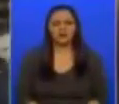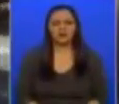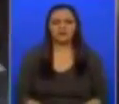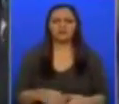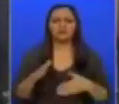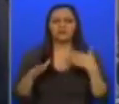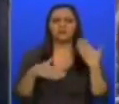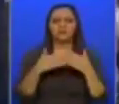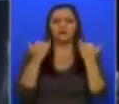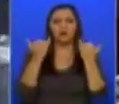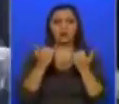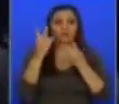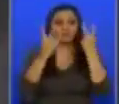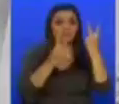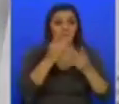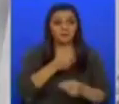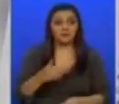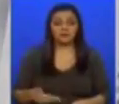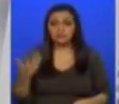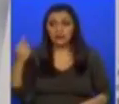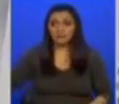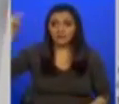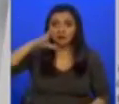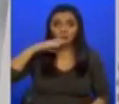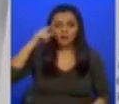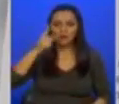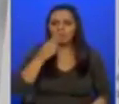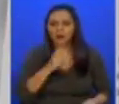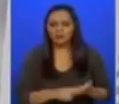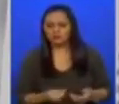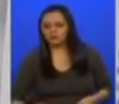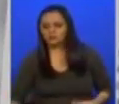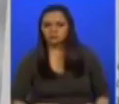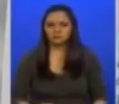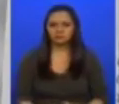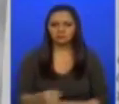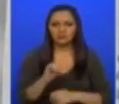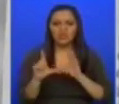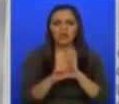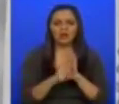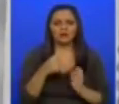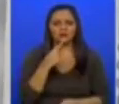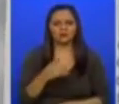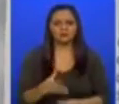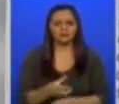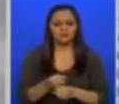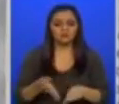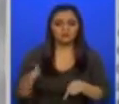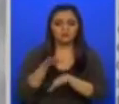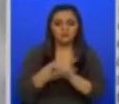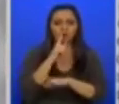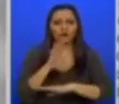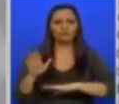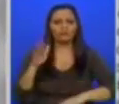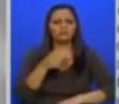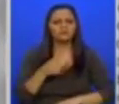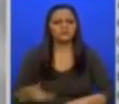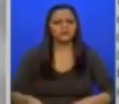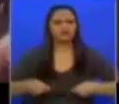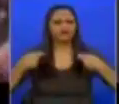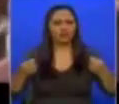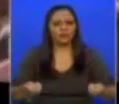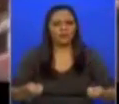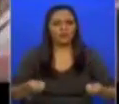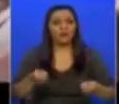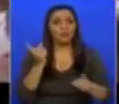Conociendo de la visita presidencial días antes, circularon un comunicado donde se aseguraba que el relleno fue un compromiso del presidente y